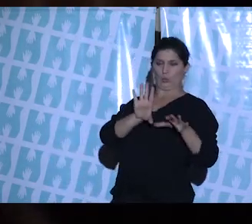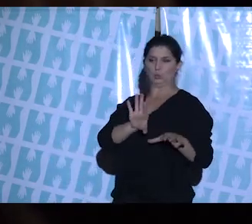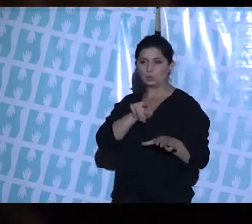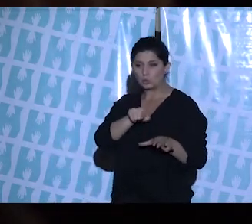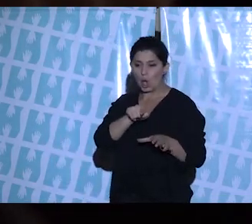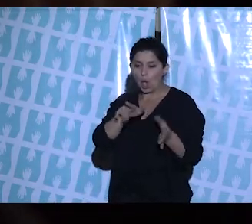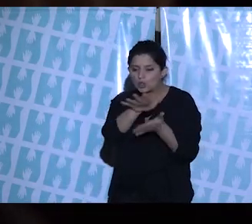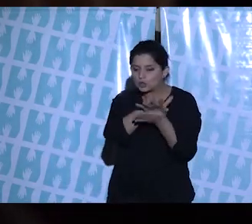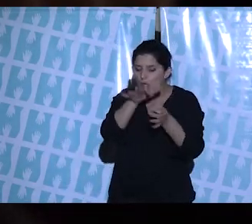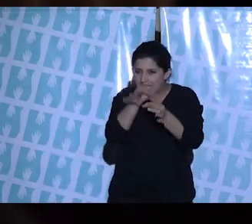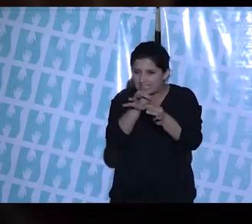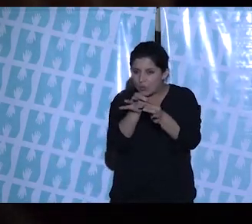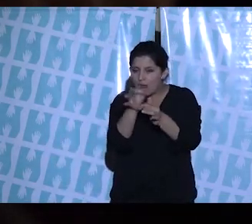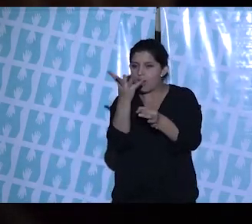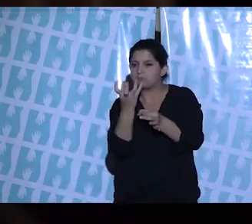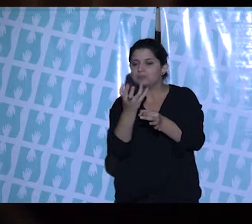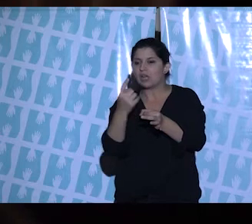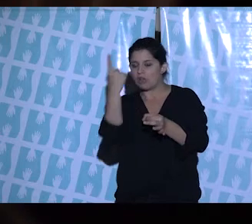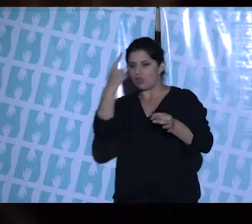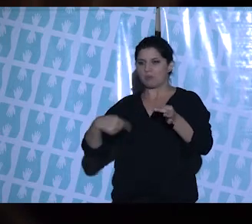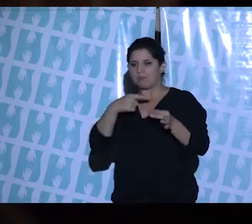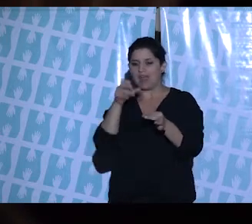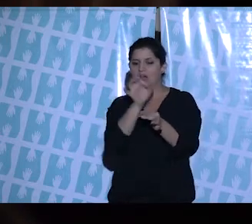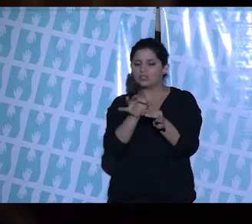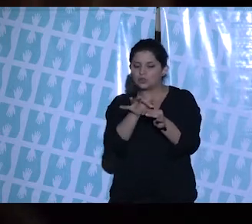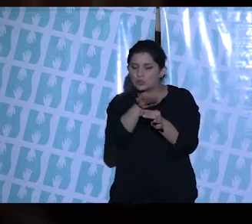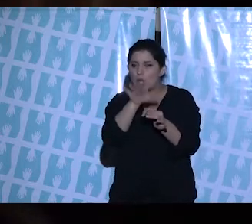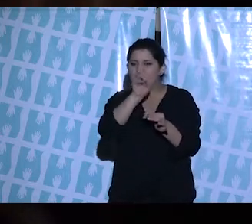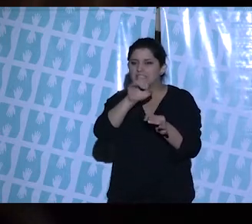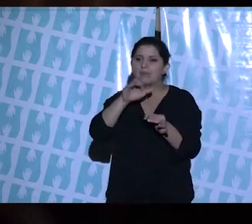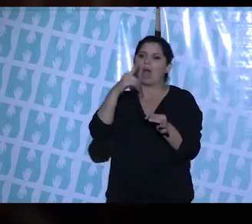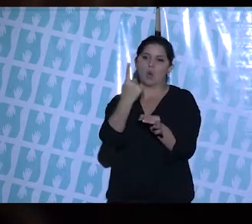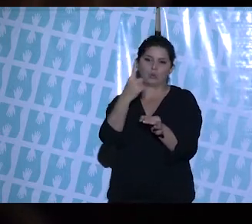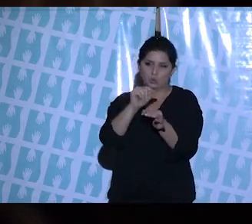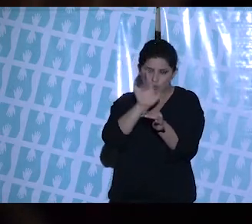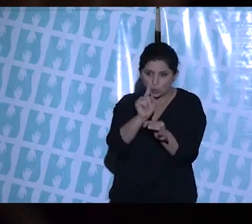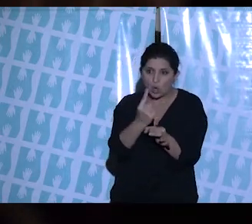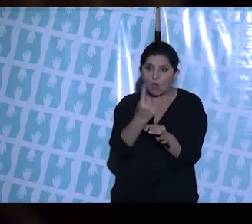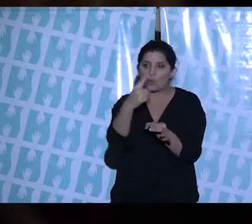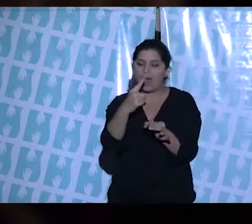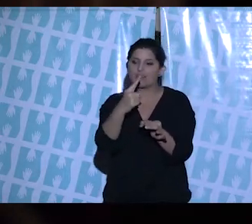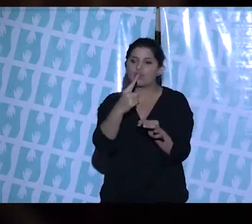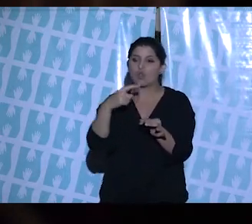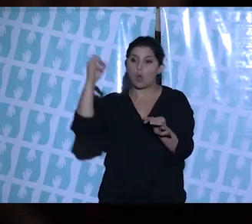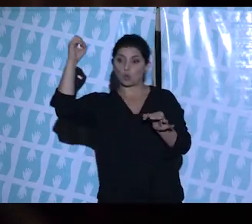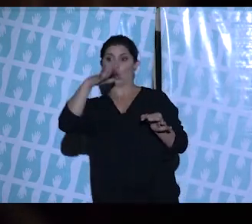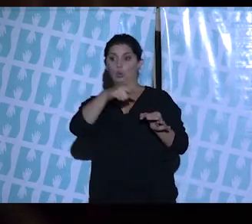a la dopamina, que se llama receptor D1, cuando le aplicamos luz, el animalito se mueve.